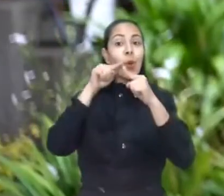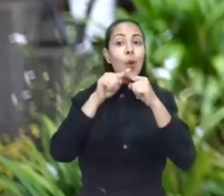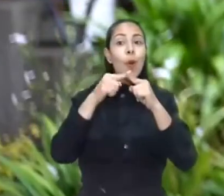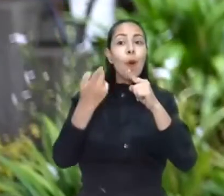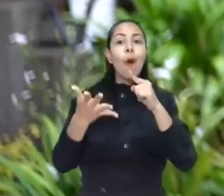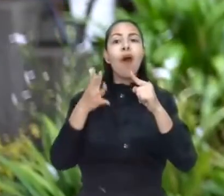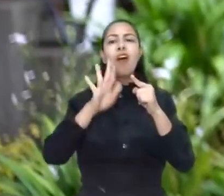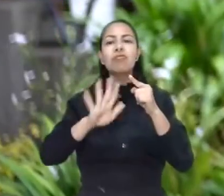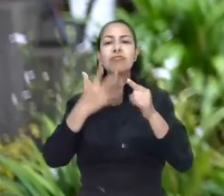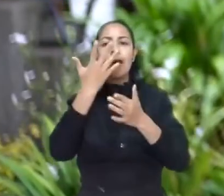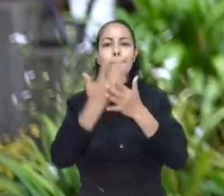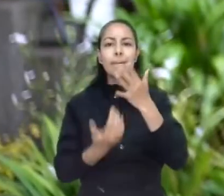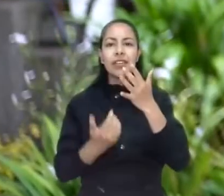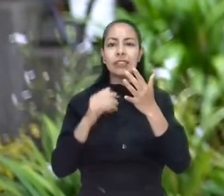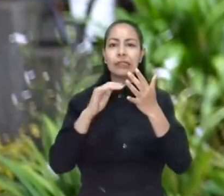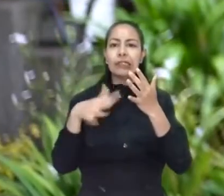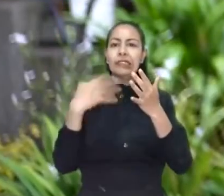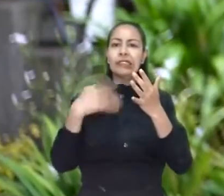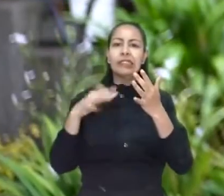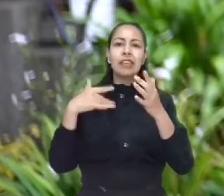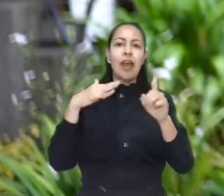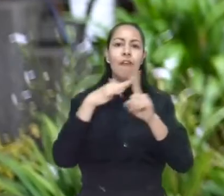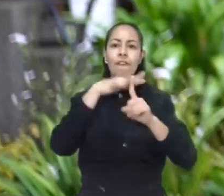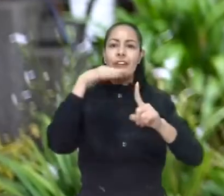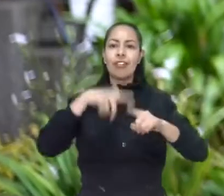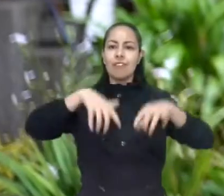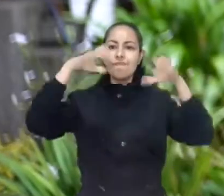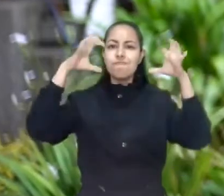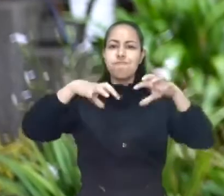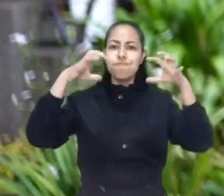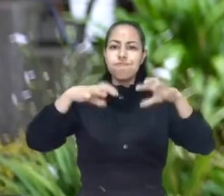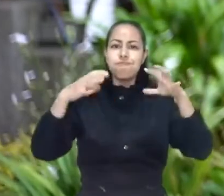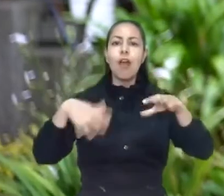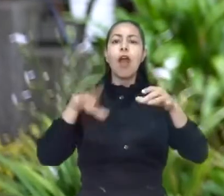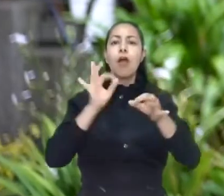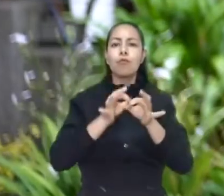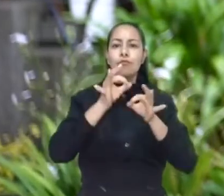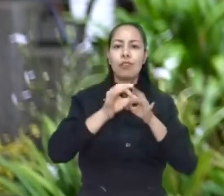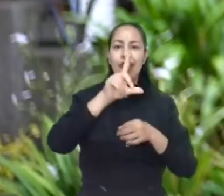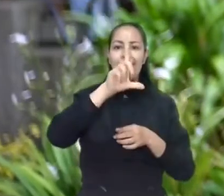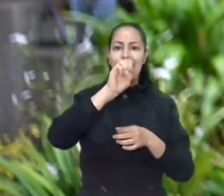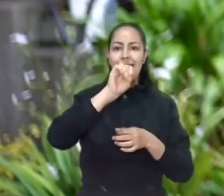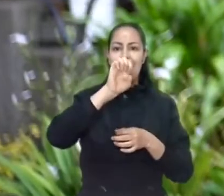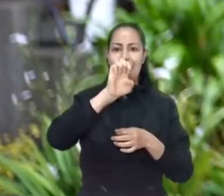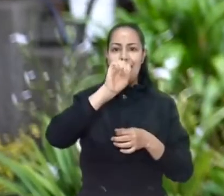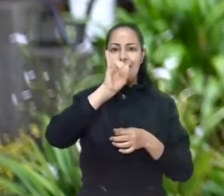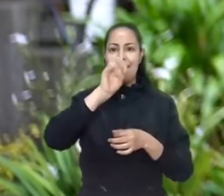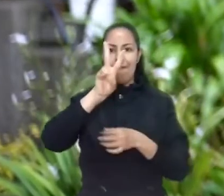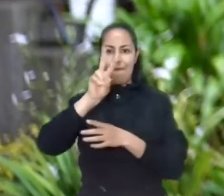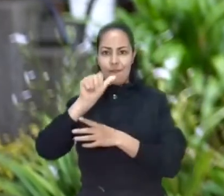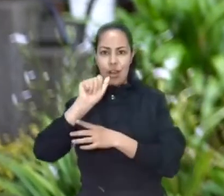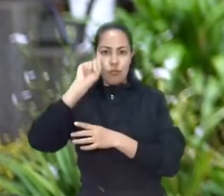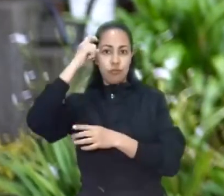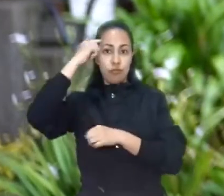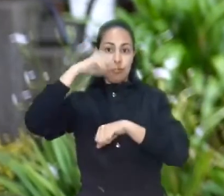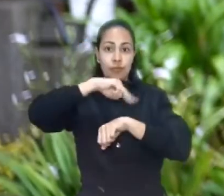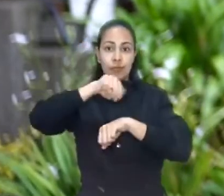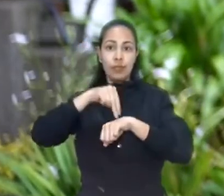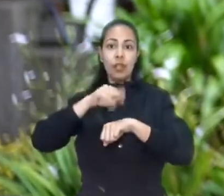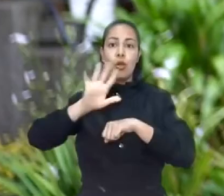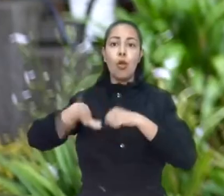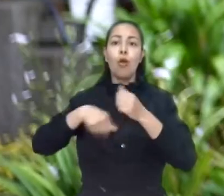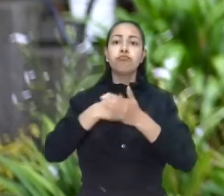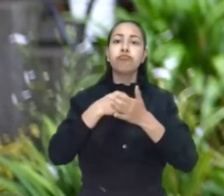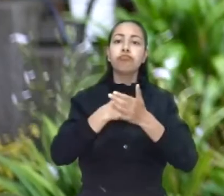Con el objetivo de mitigar las consecuencias que dejó la temporada de lluvias en el municipio de Leyva, la Gobernación de Nariño, a través